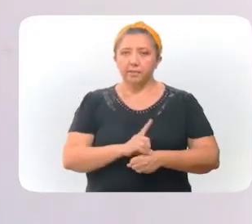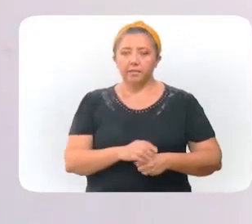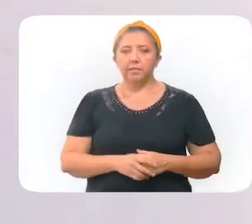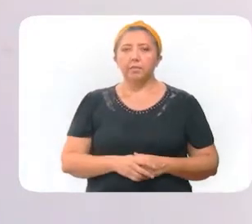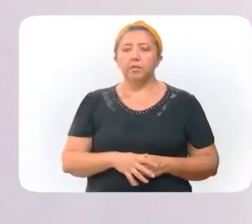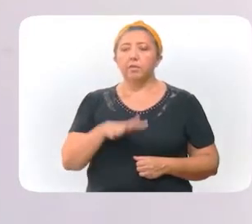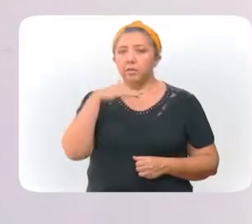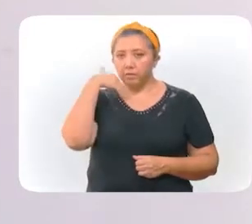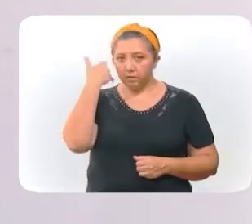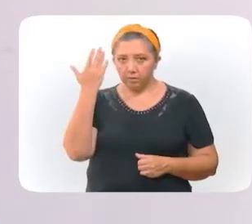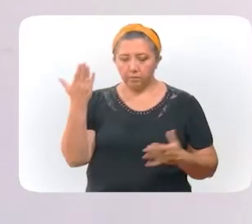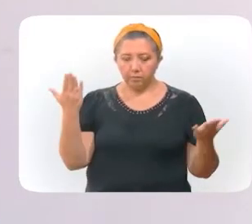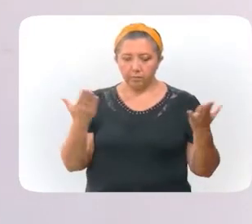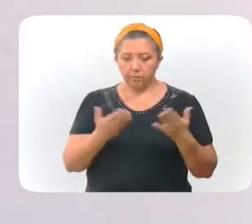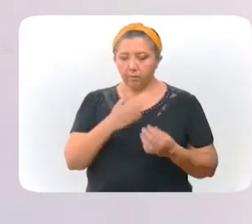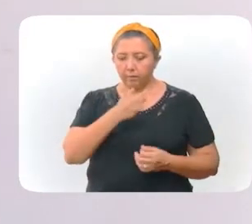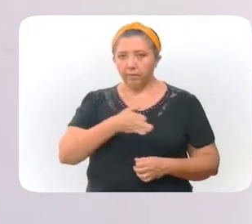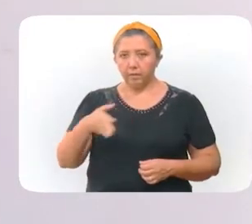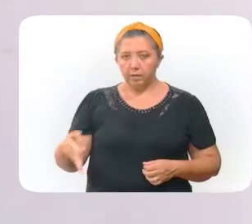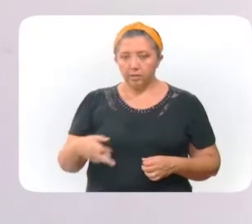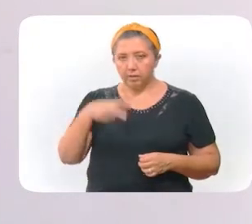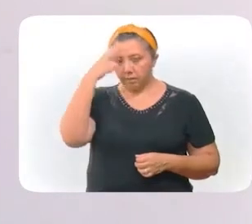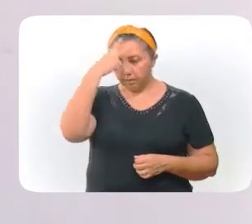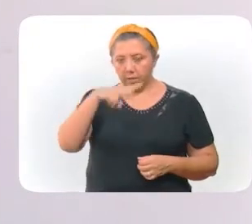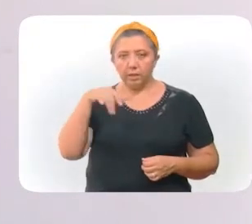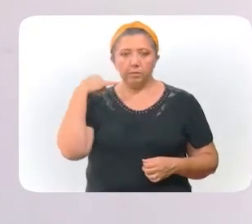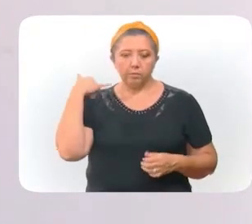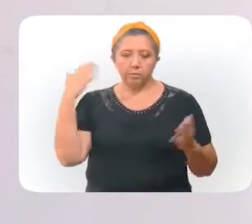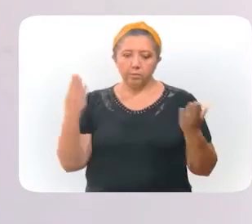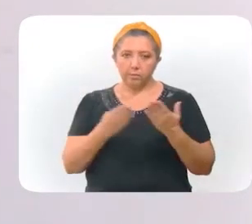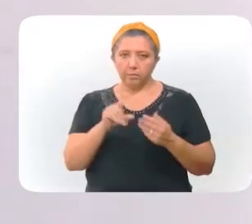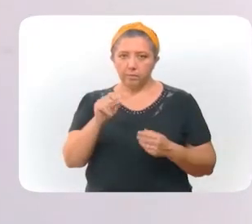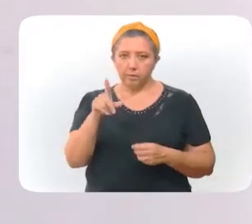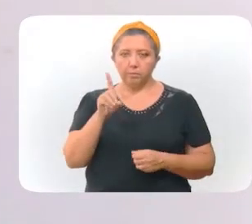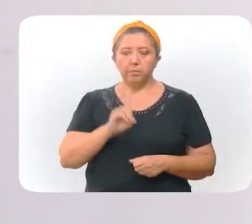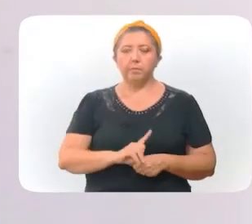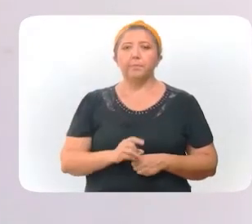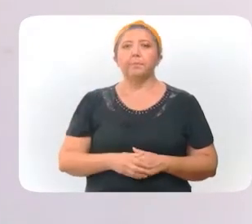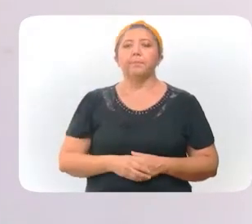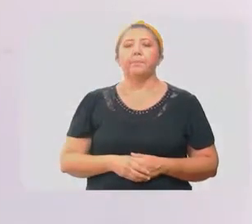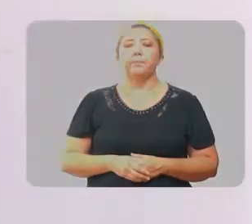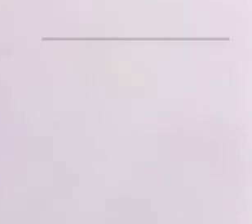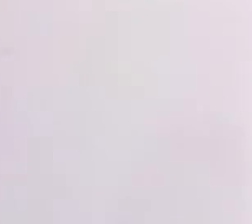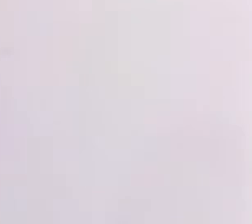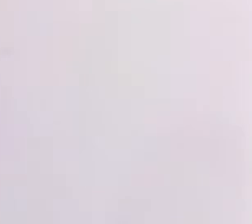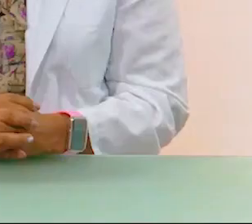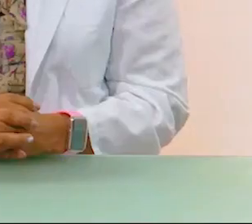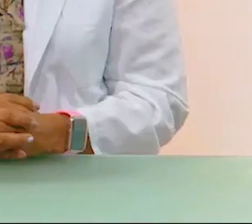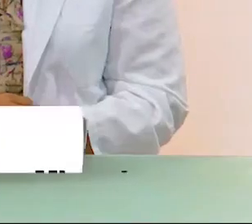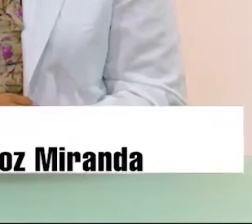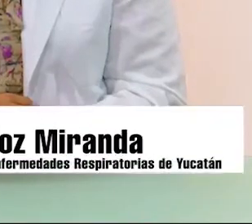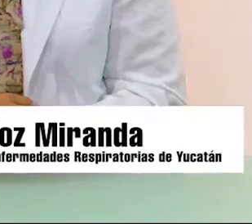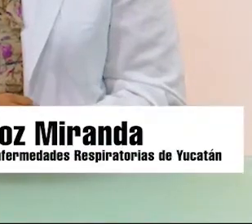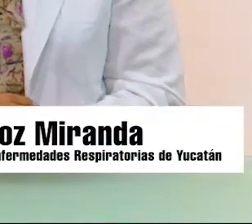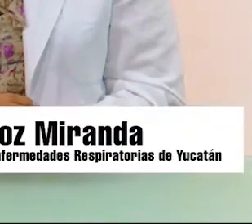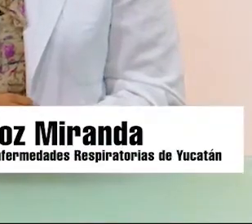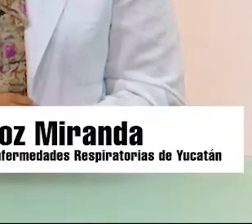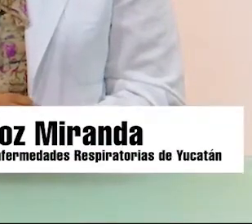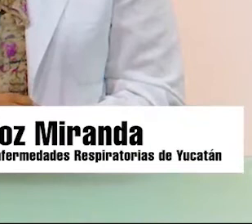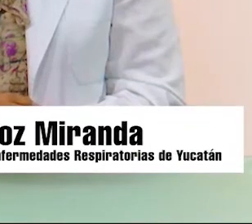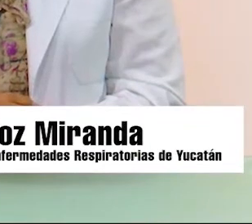días, con la finalidad de homologar fechas de presentación con el semáforo quincenal del Gobierno federal. Ese es el informe del día de hoy, doctora.